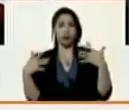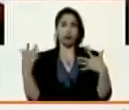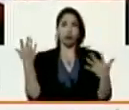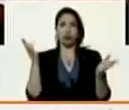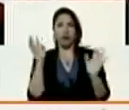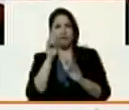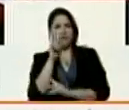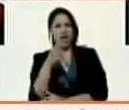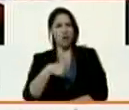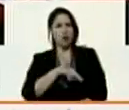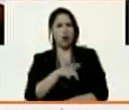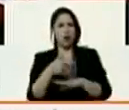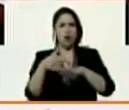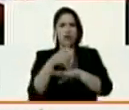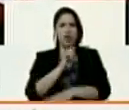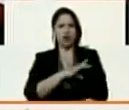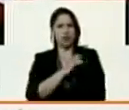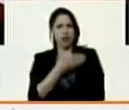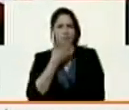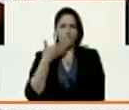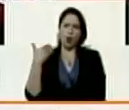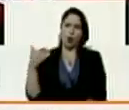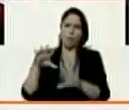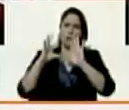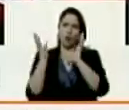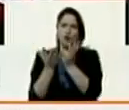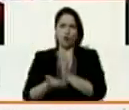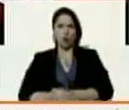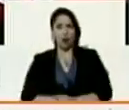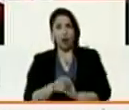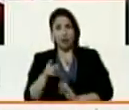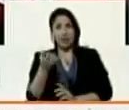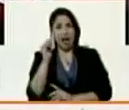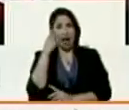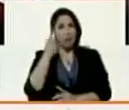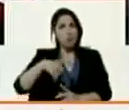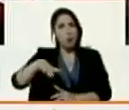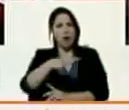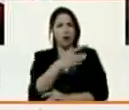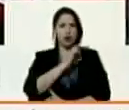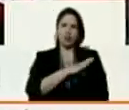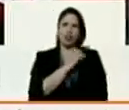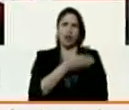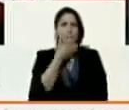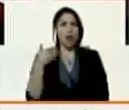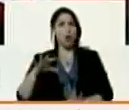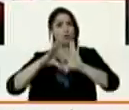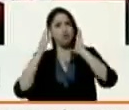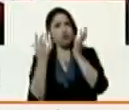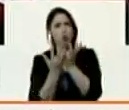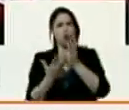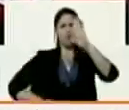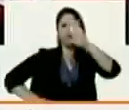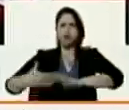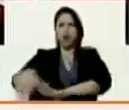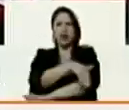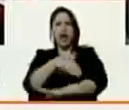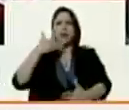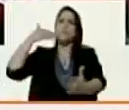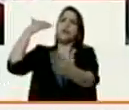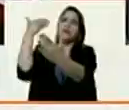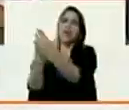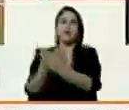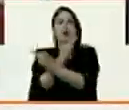Vean nuestro gobierno en Chile, lo mejor del mundo. Ahí está el pueblo de Chile, lo mejor del mundo, en las calles reclamando